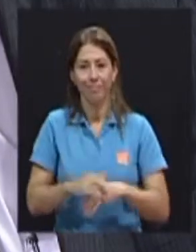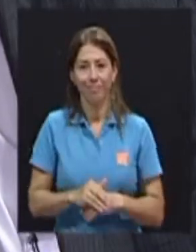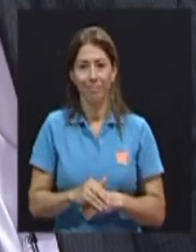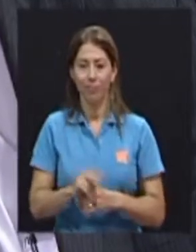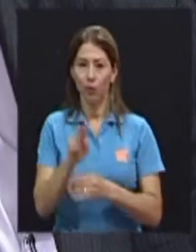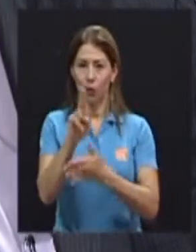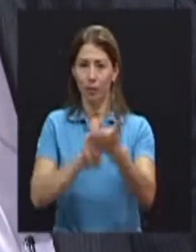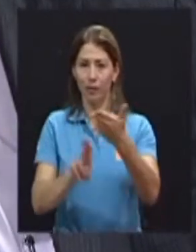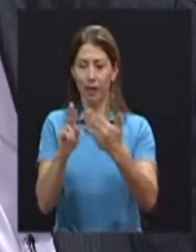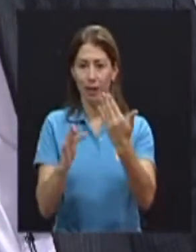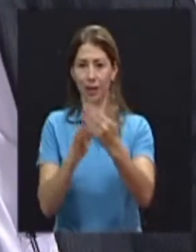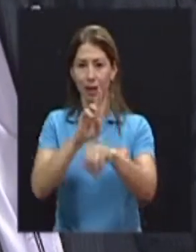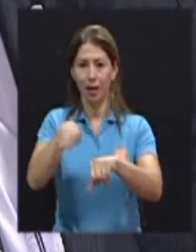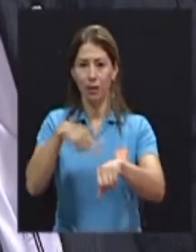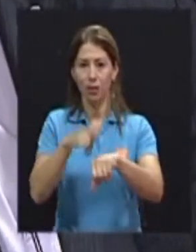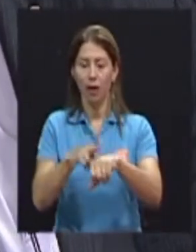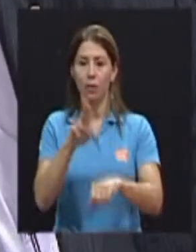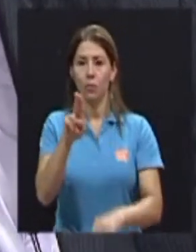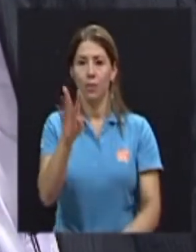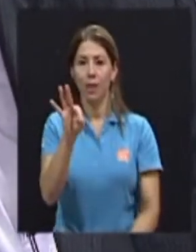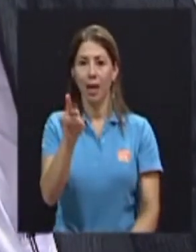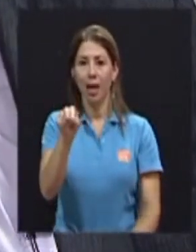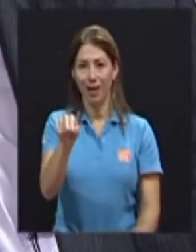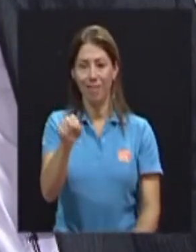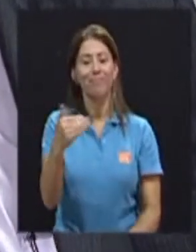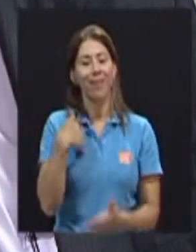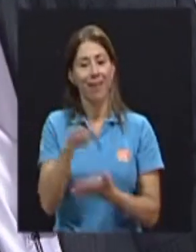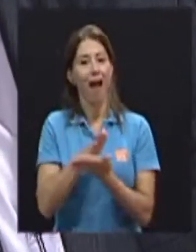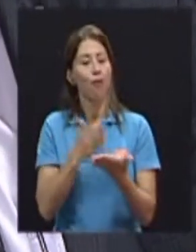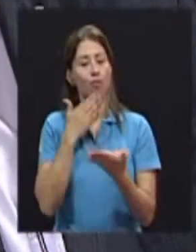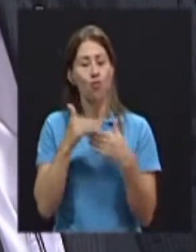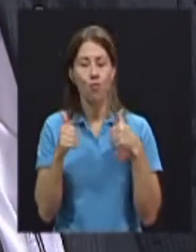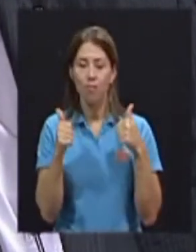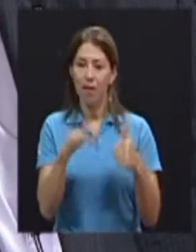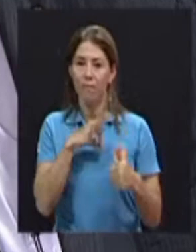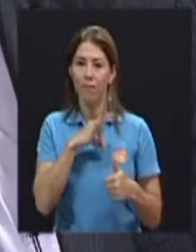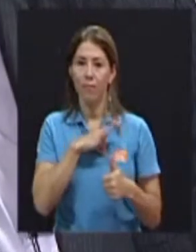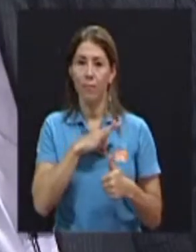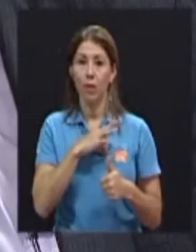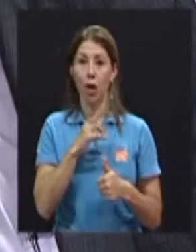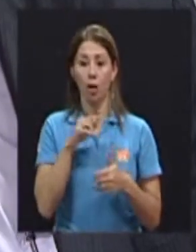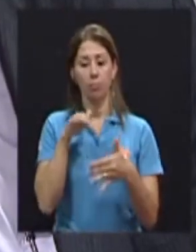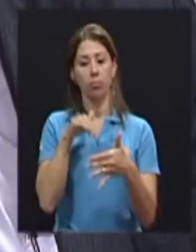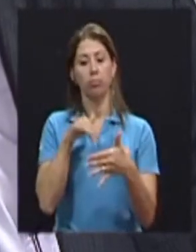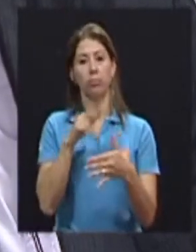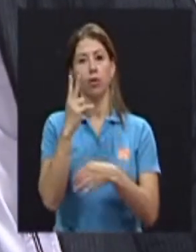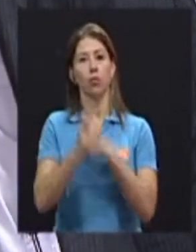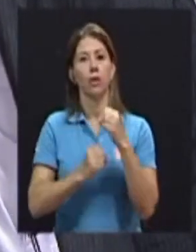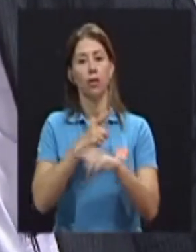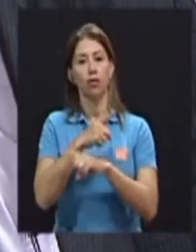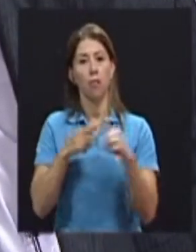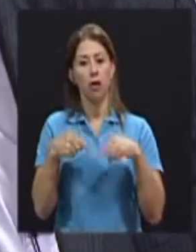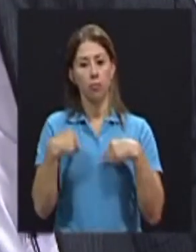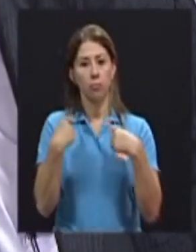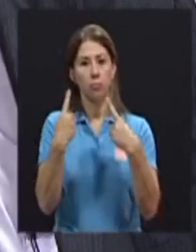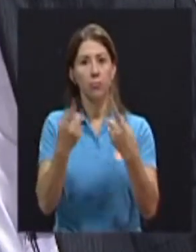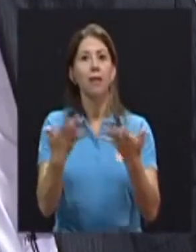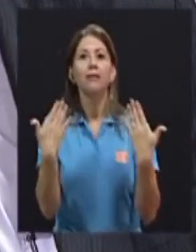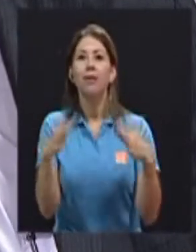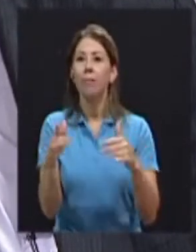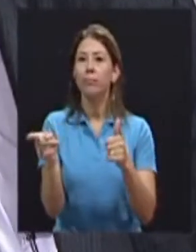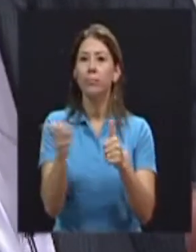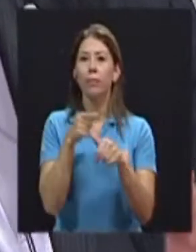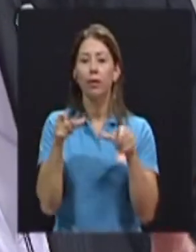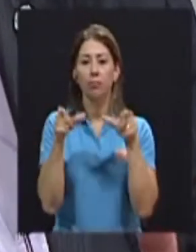Técnica Nacional tiene esa virtud. A los 2 años y medio, le otorga un primer título, un título